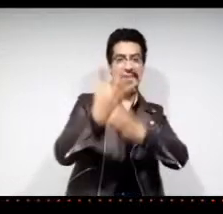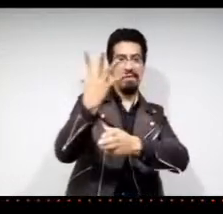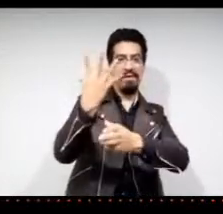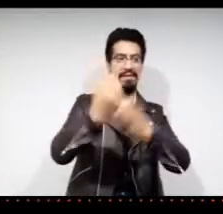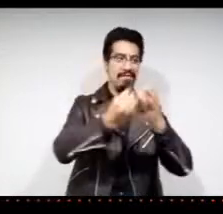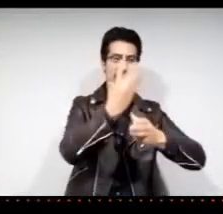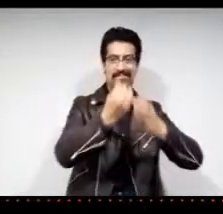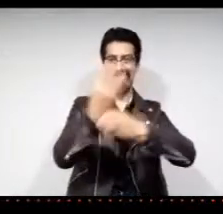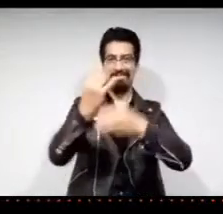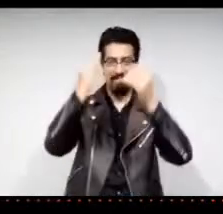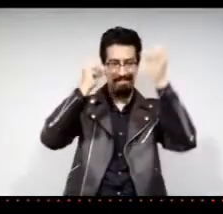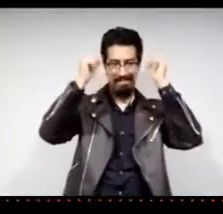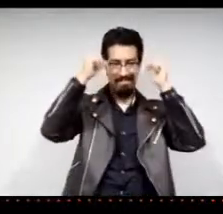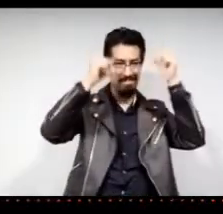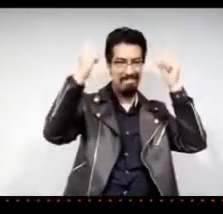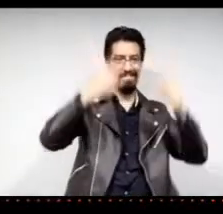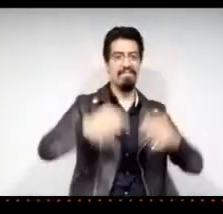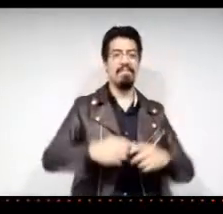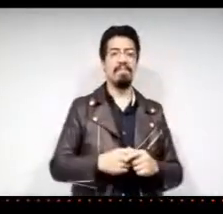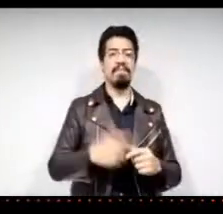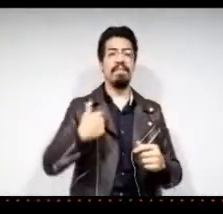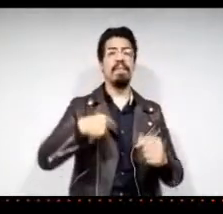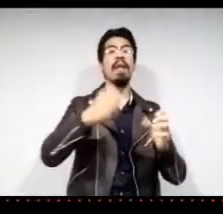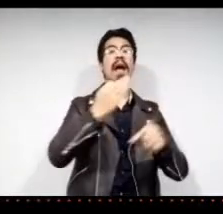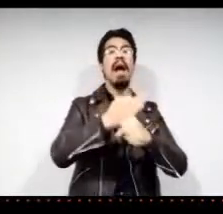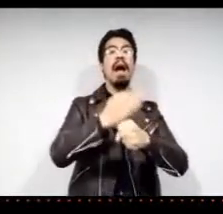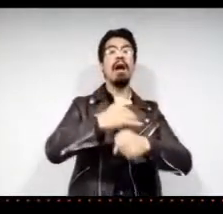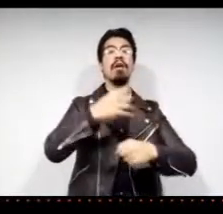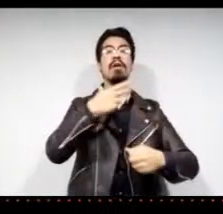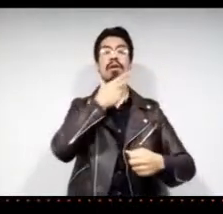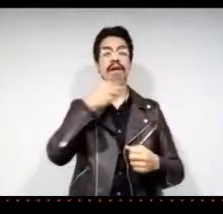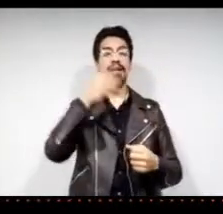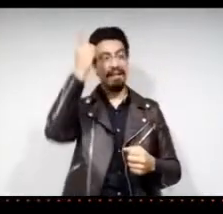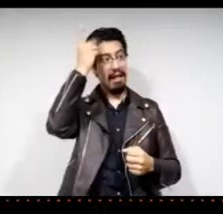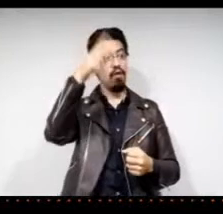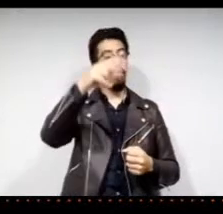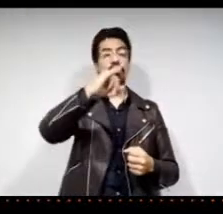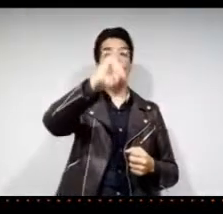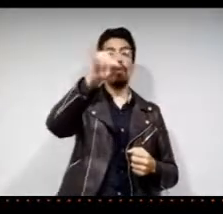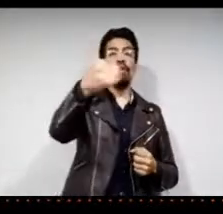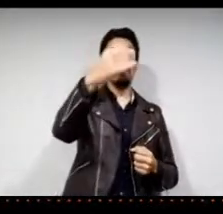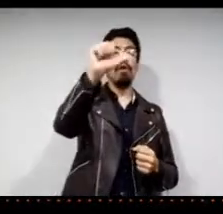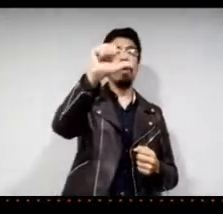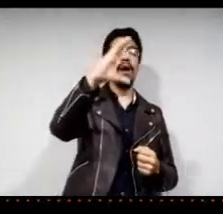Bueno, paso la palabra al doctor Jacobo. Adelante, doctor.